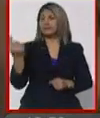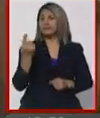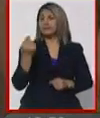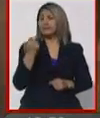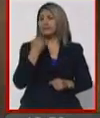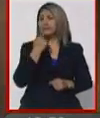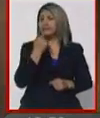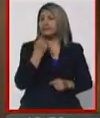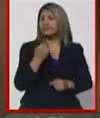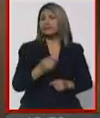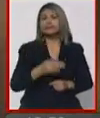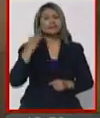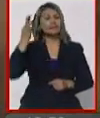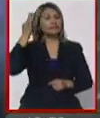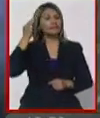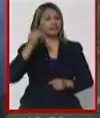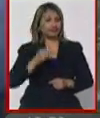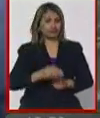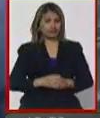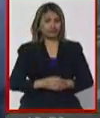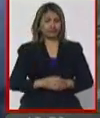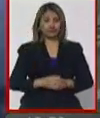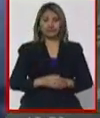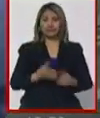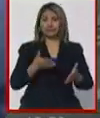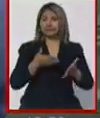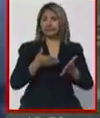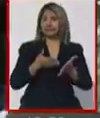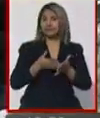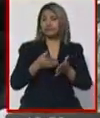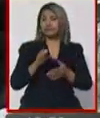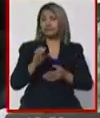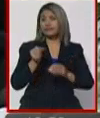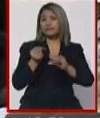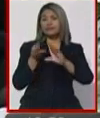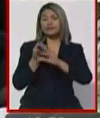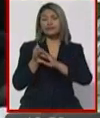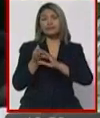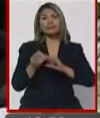solamente uno de los fiscales de la Corporativa Anticorrupción